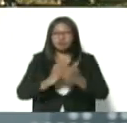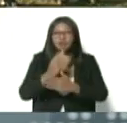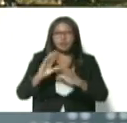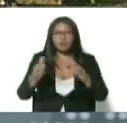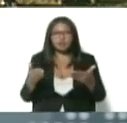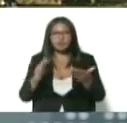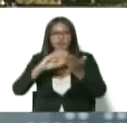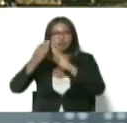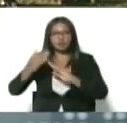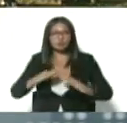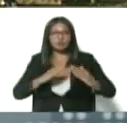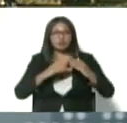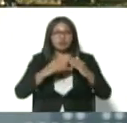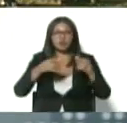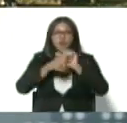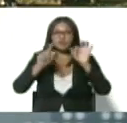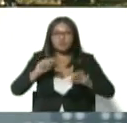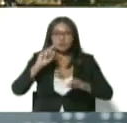verdaderamente